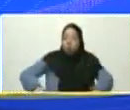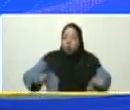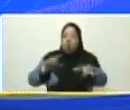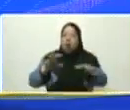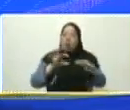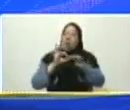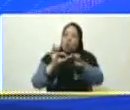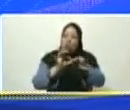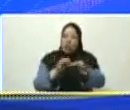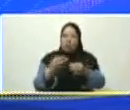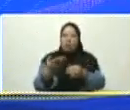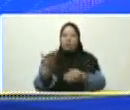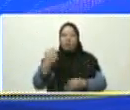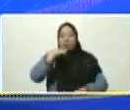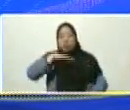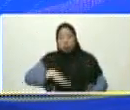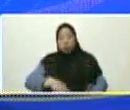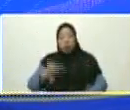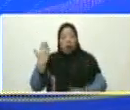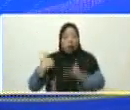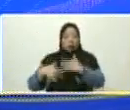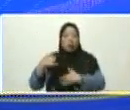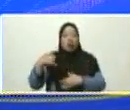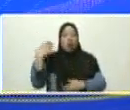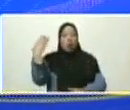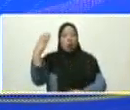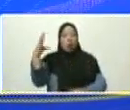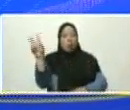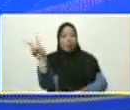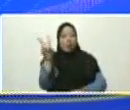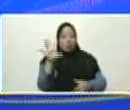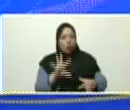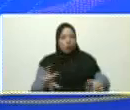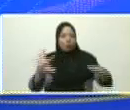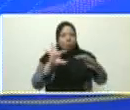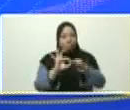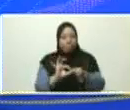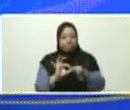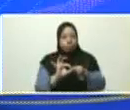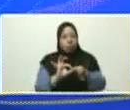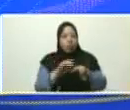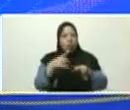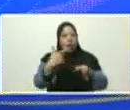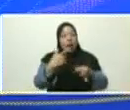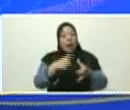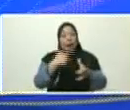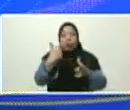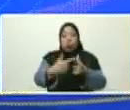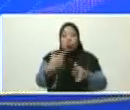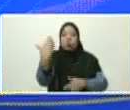Unidas de Venezuela. Se pretendió de manera fallida